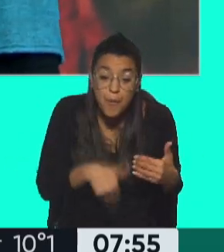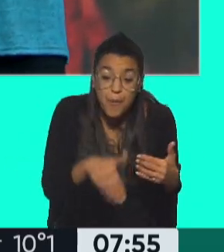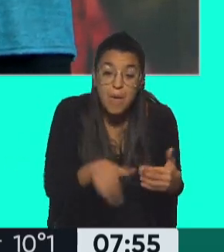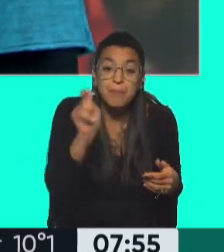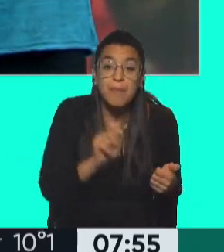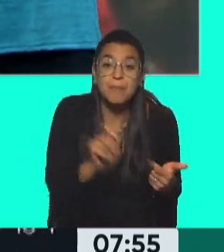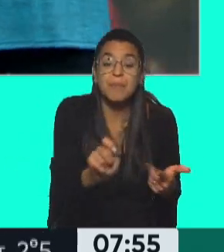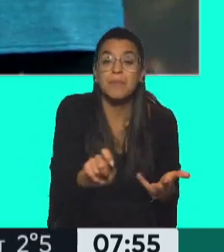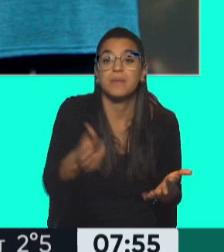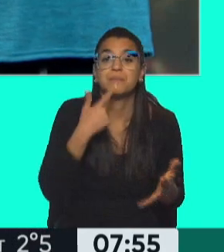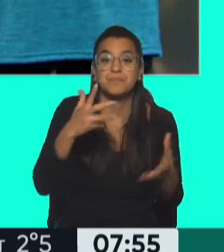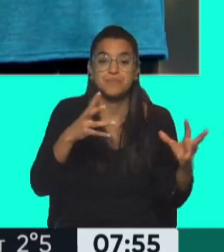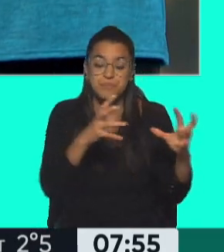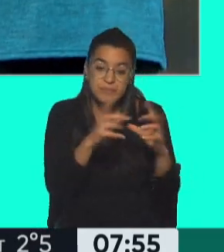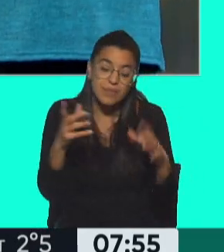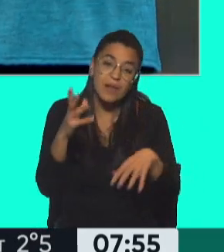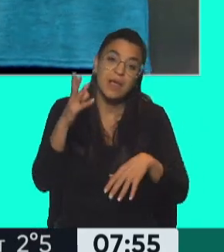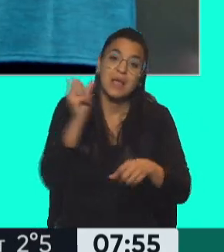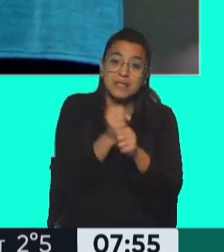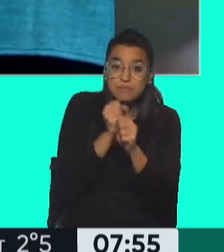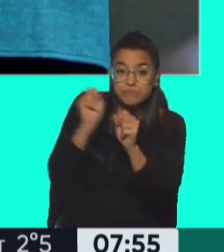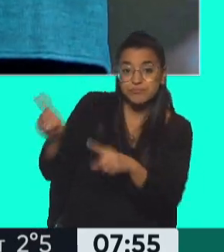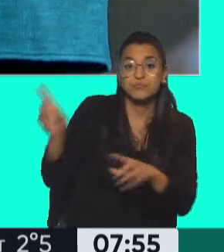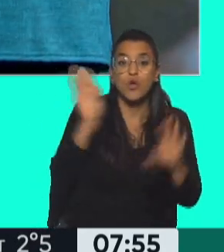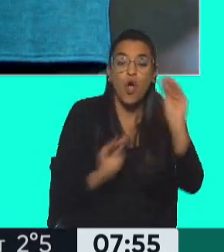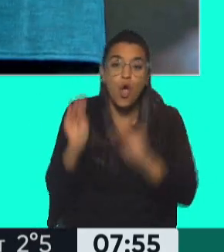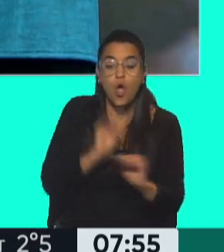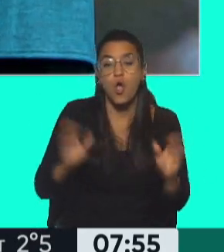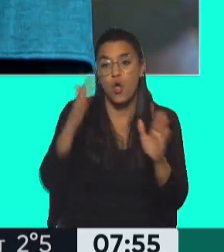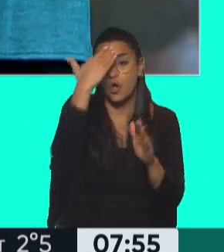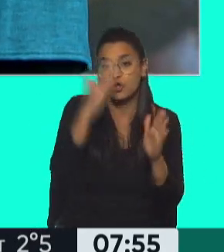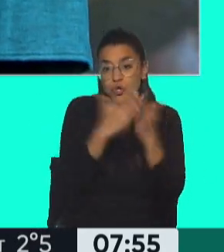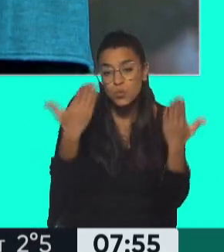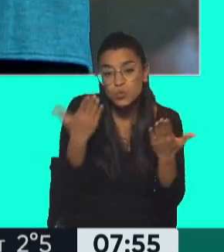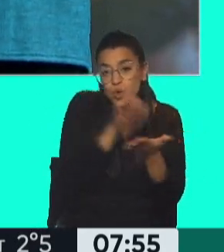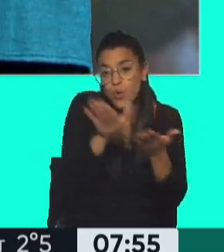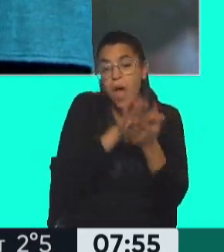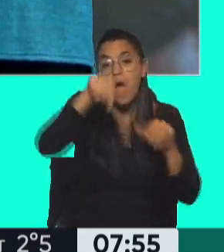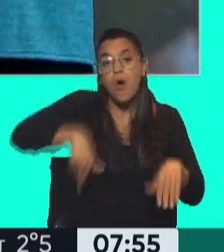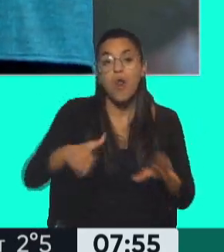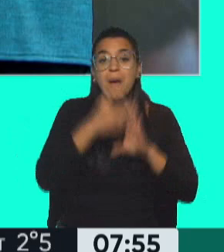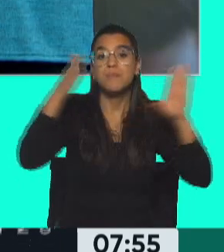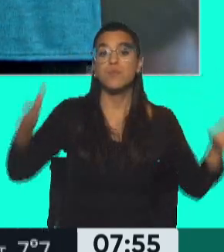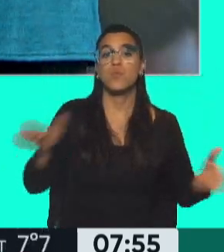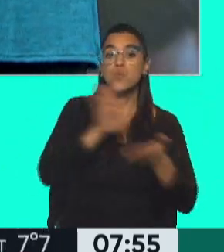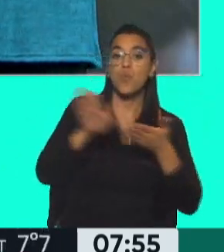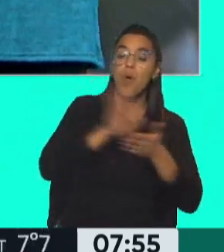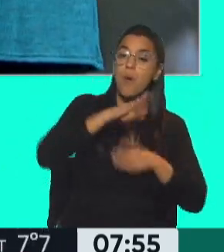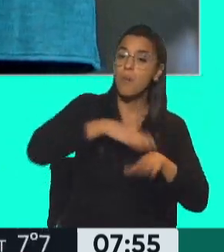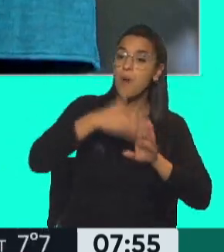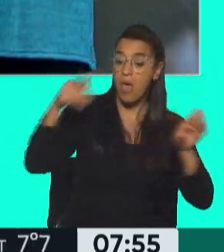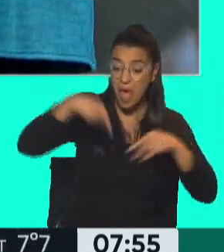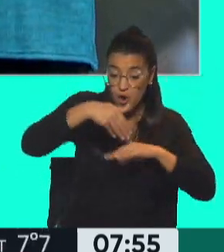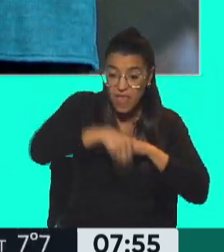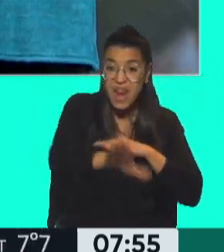meses toda su gestión de este proyecto constitucional entonces se abre un nuevo proceso en chile- que pasa de ahora en